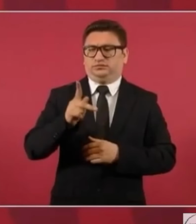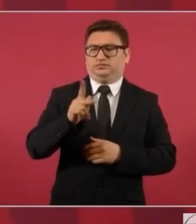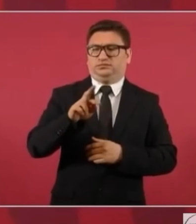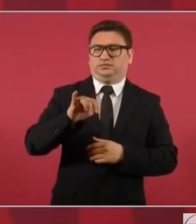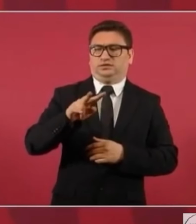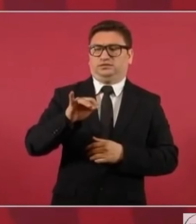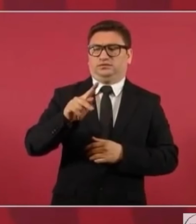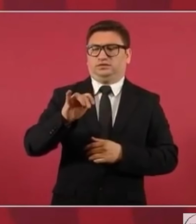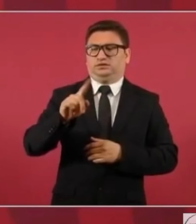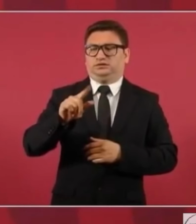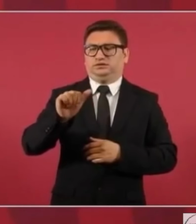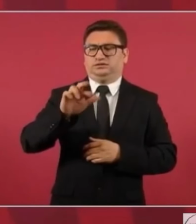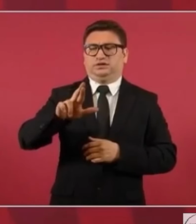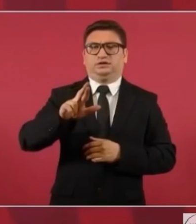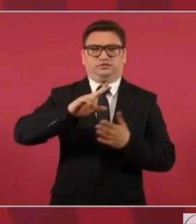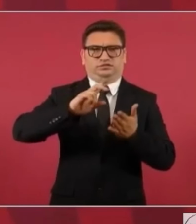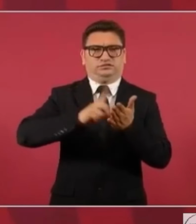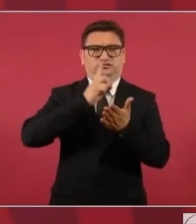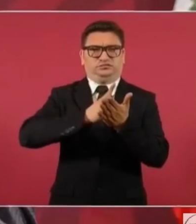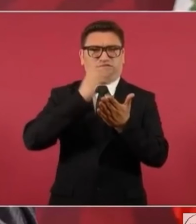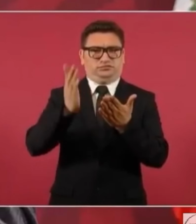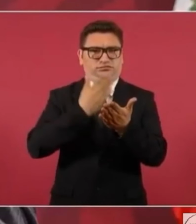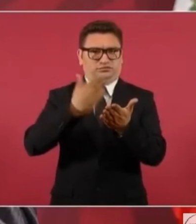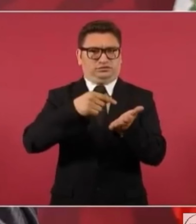privatizar, está en el diccionario.